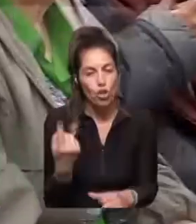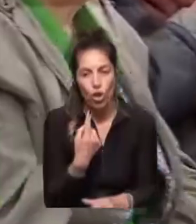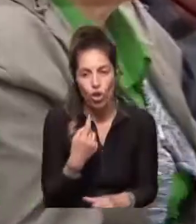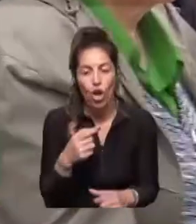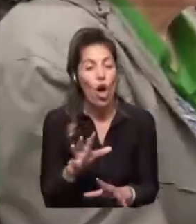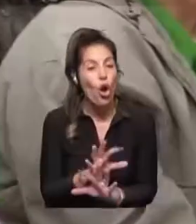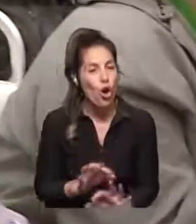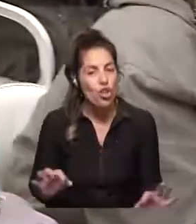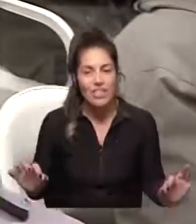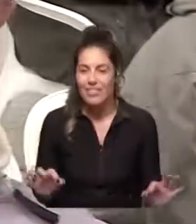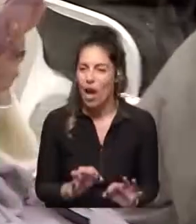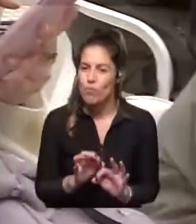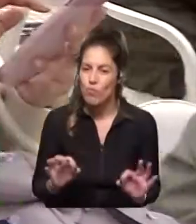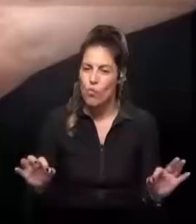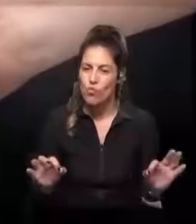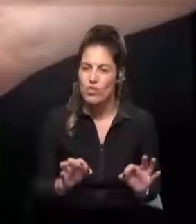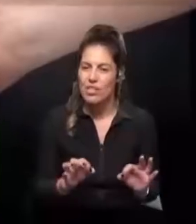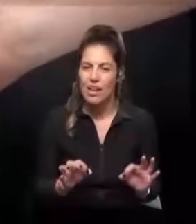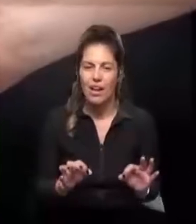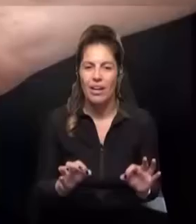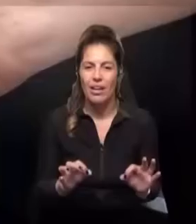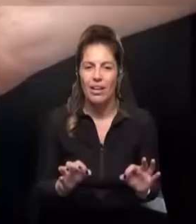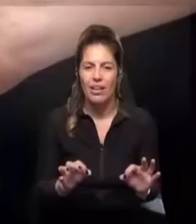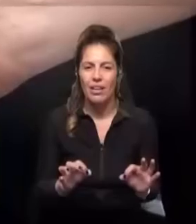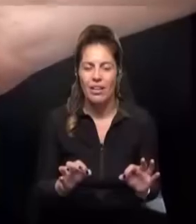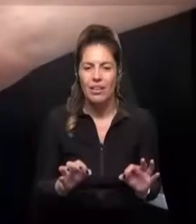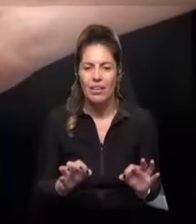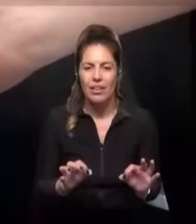esta música y todo